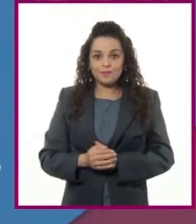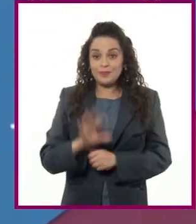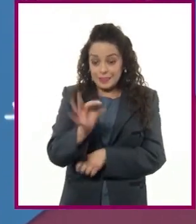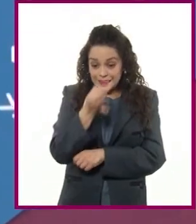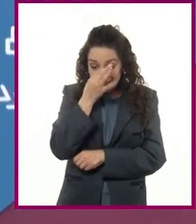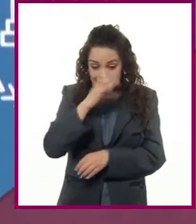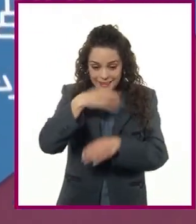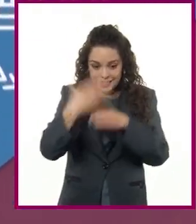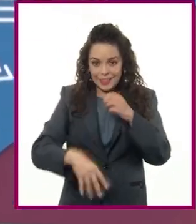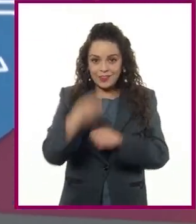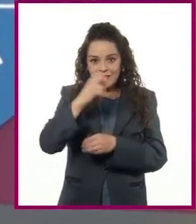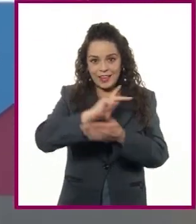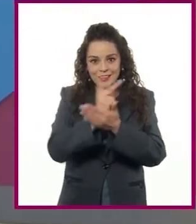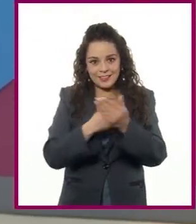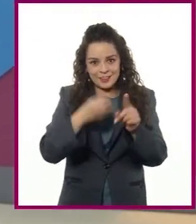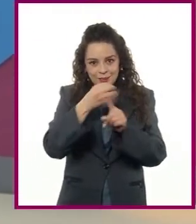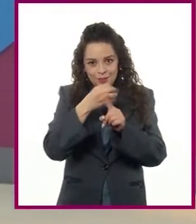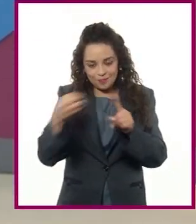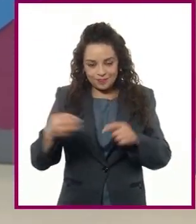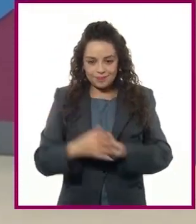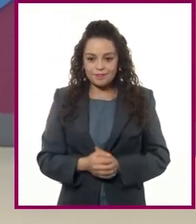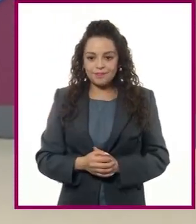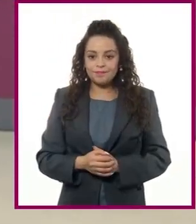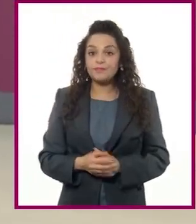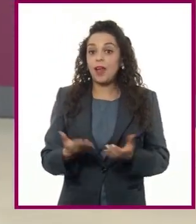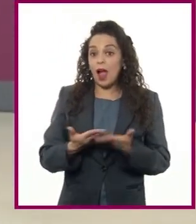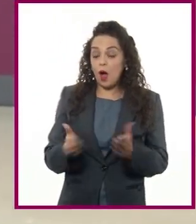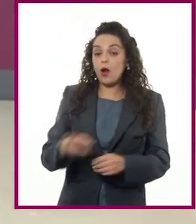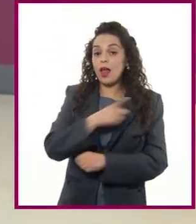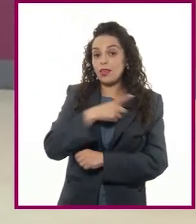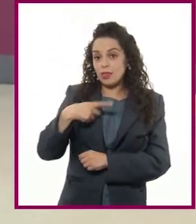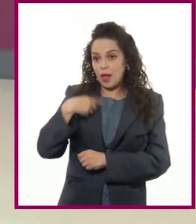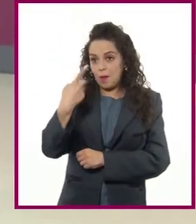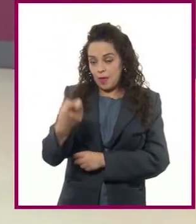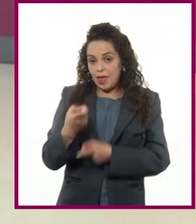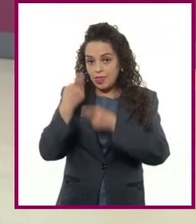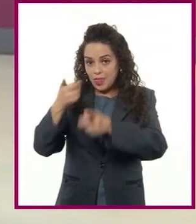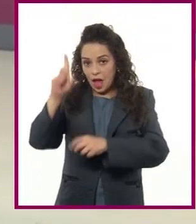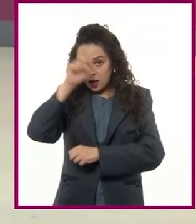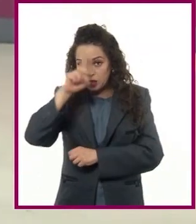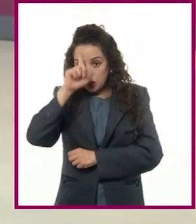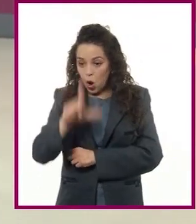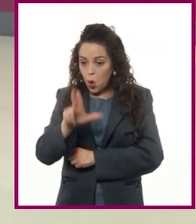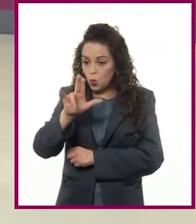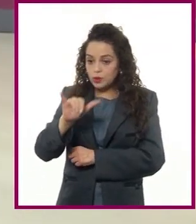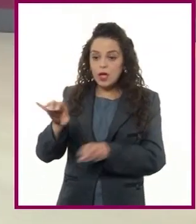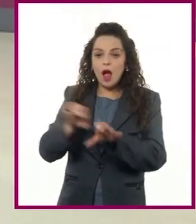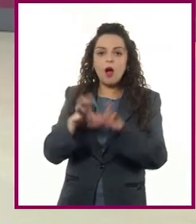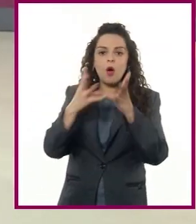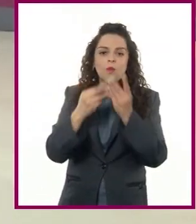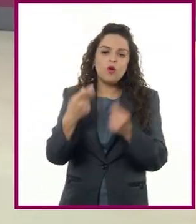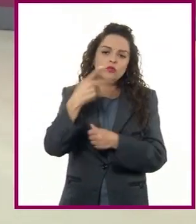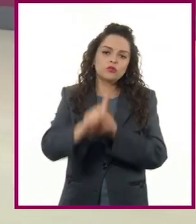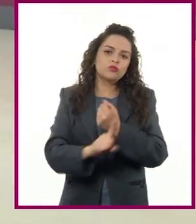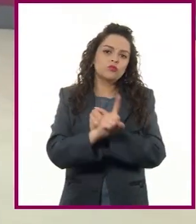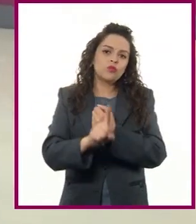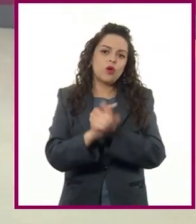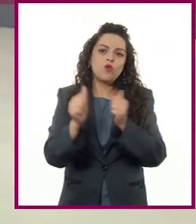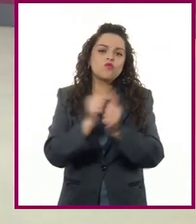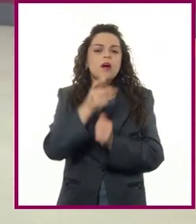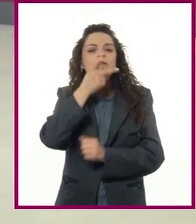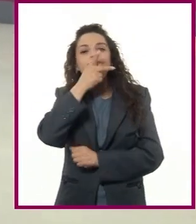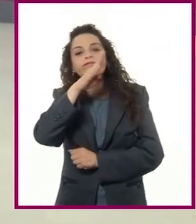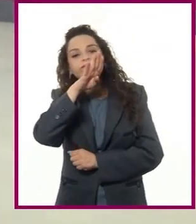terminar la sesión y ha llegado el momento de orientar a Lucía en cómo darle solución al conflicto que tiene con